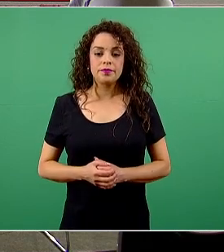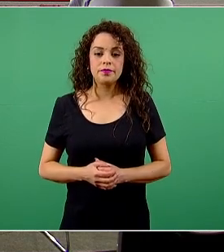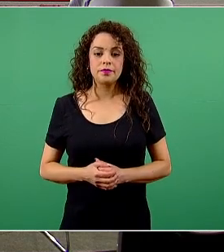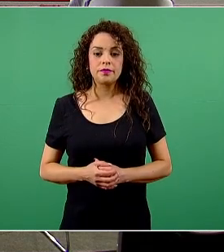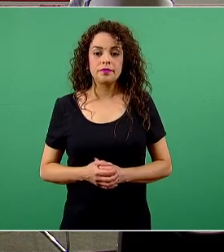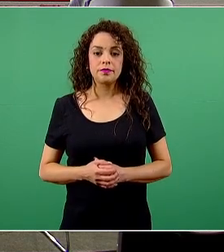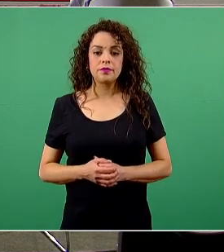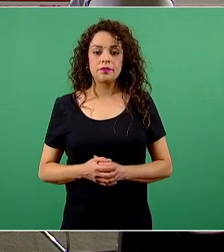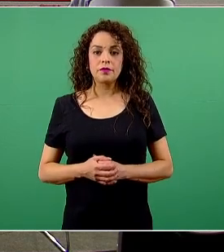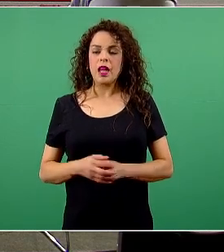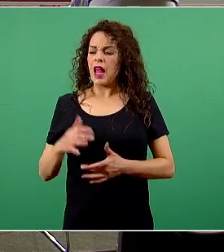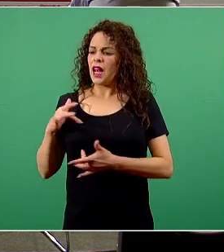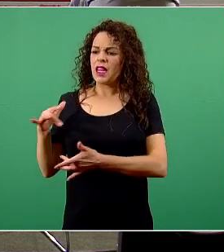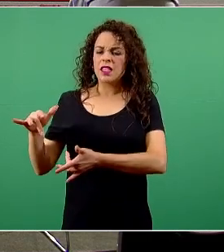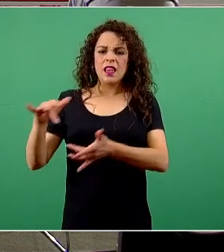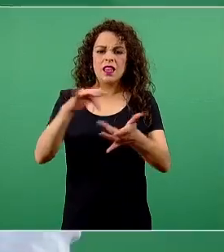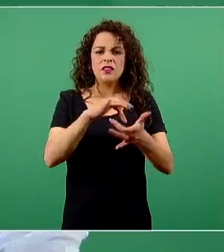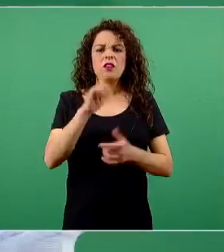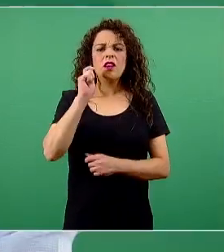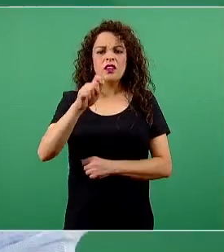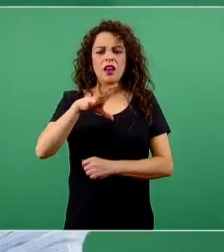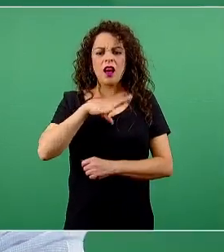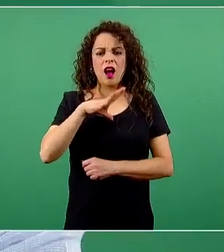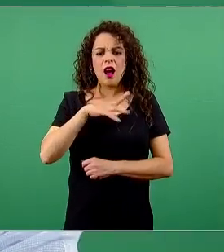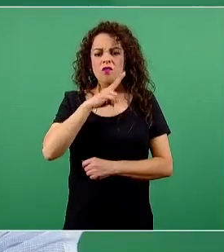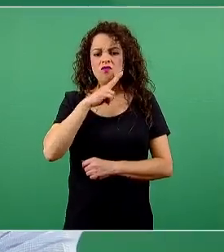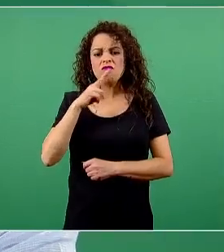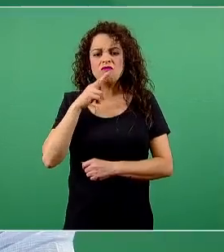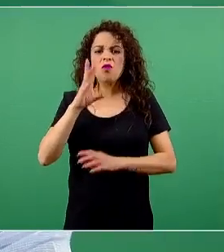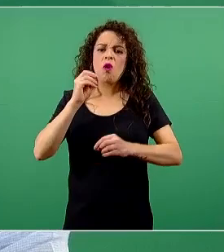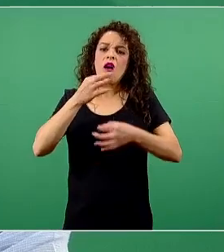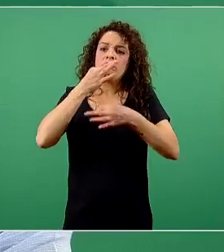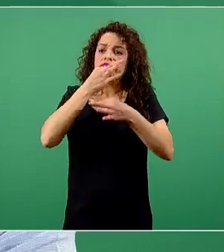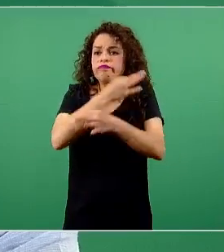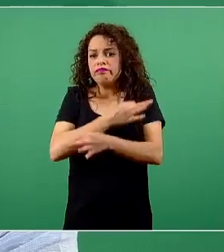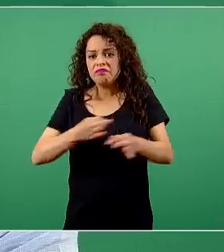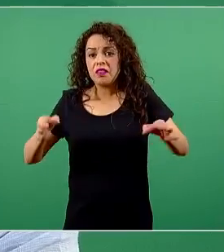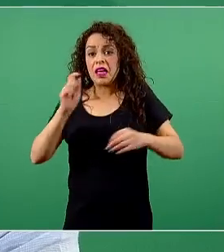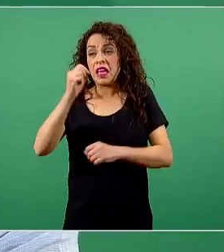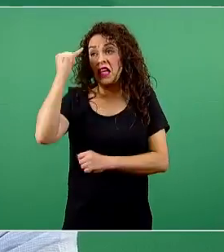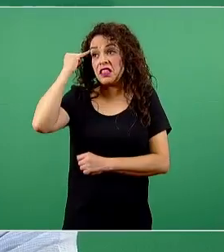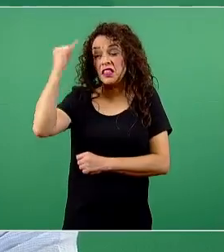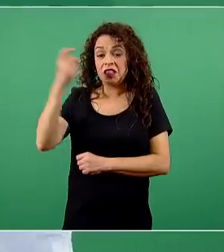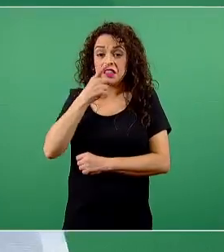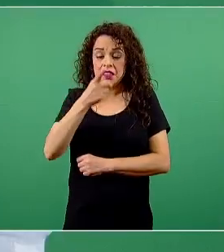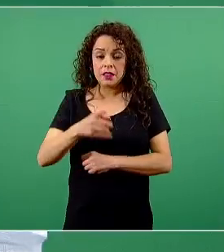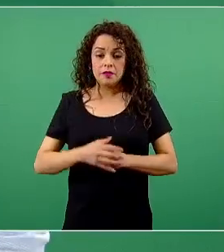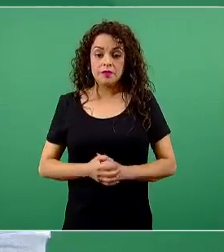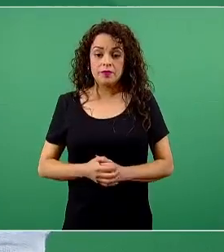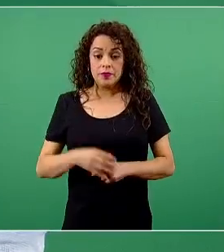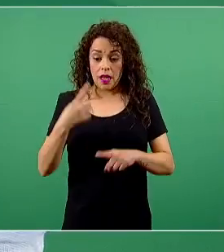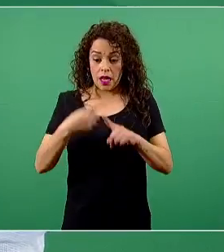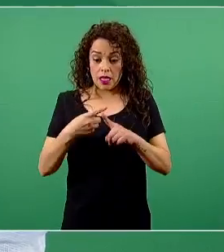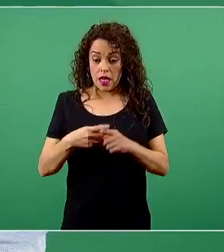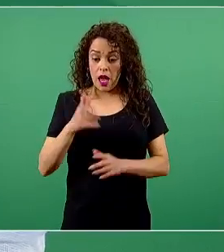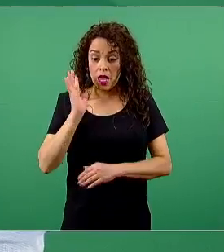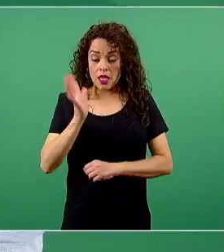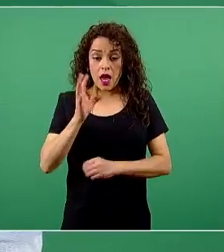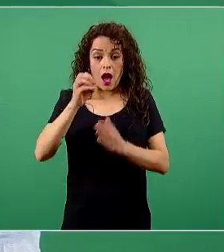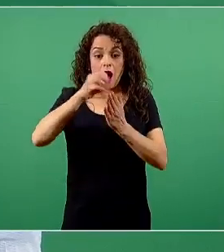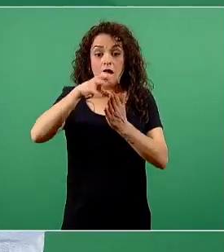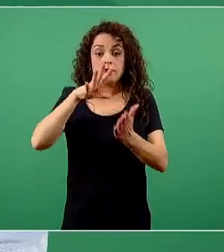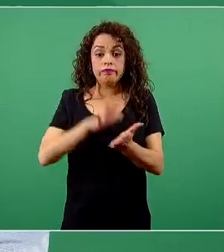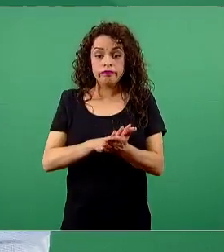circuló en las redes sociales una noticia o una idea de que quien se registró en la